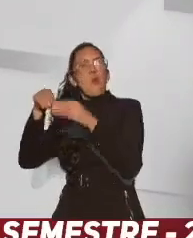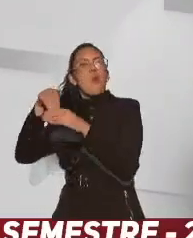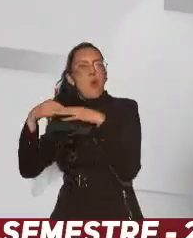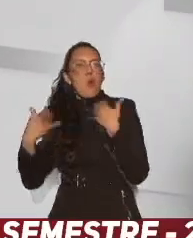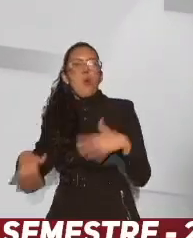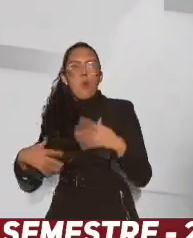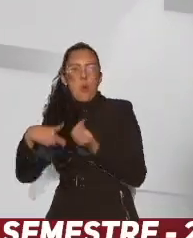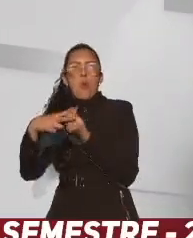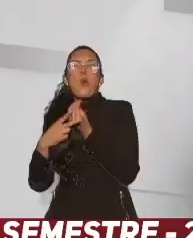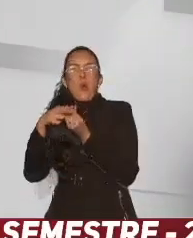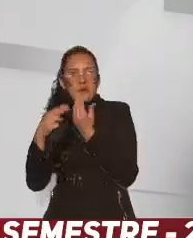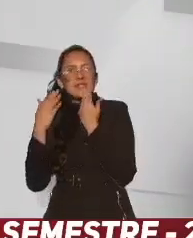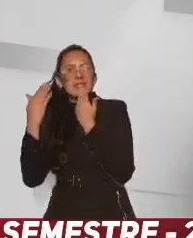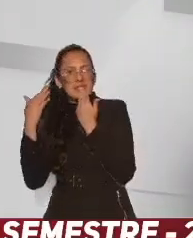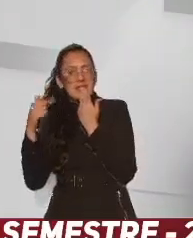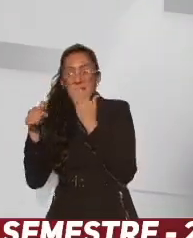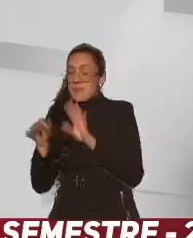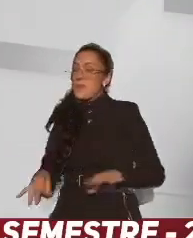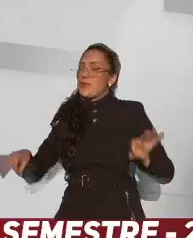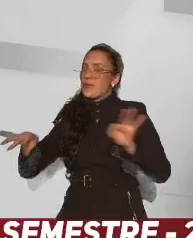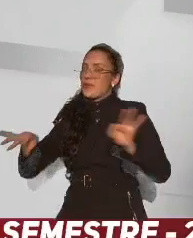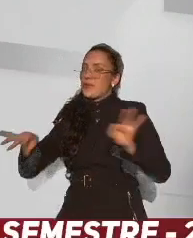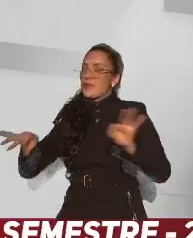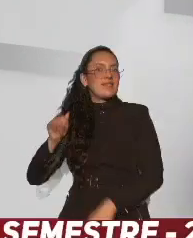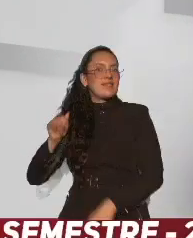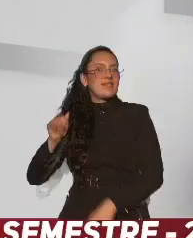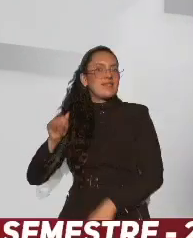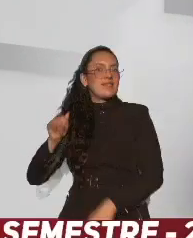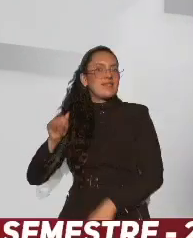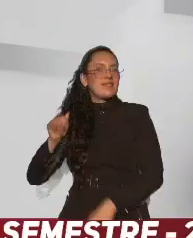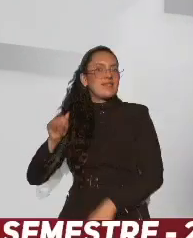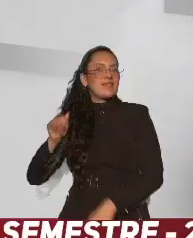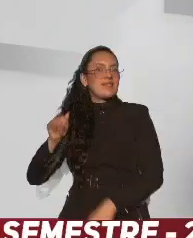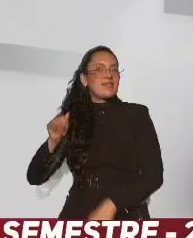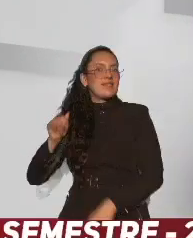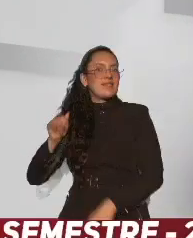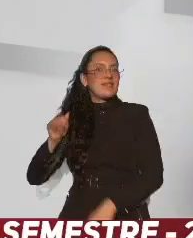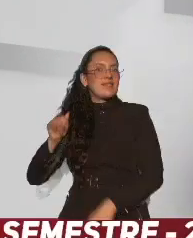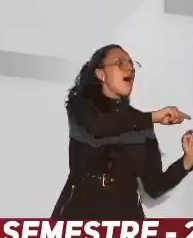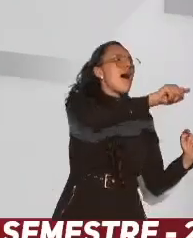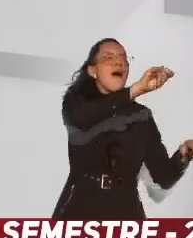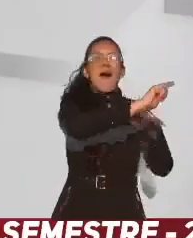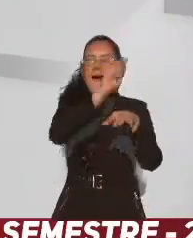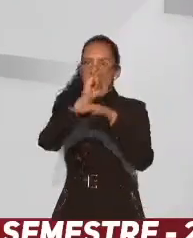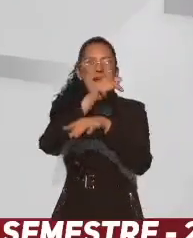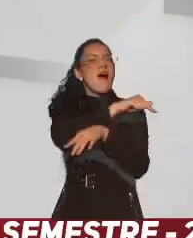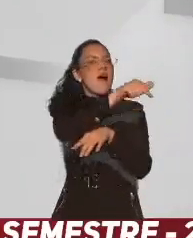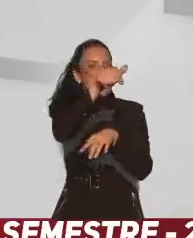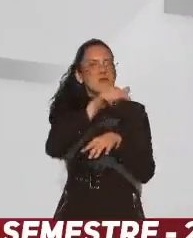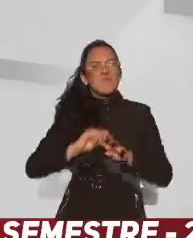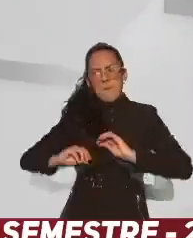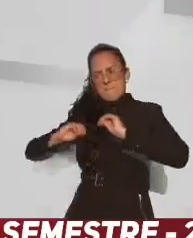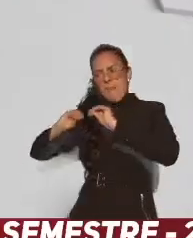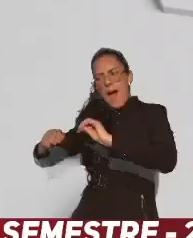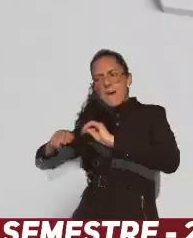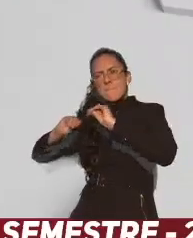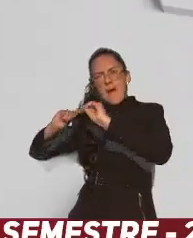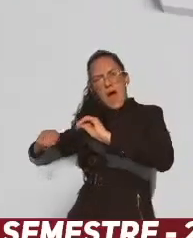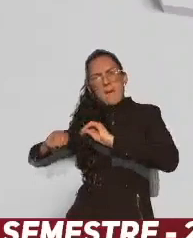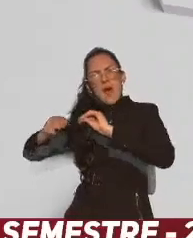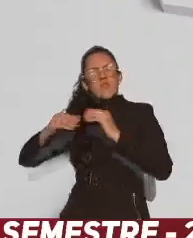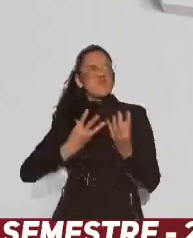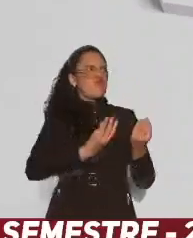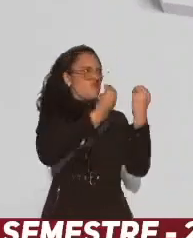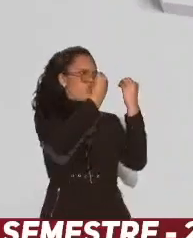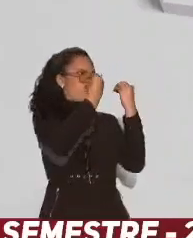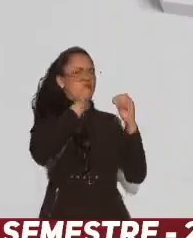más importantes que puede tener una institución, cualquier institución, y es la capacitación del talento humano. Esta capacitación del talento humano ha